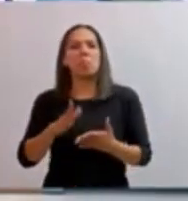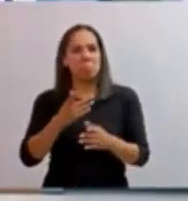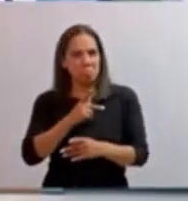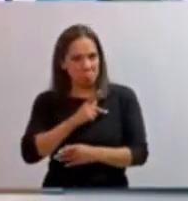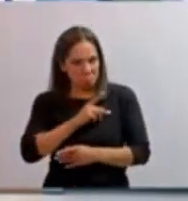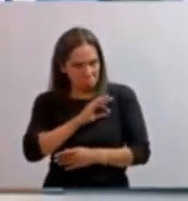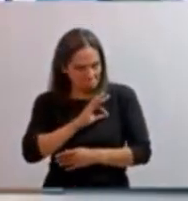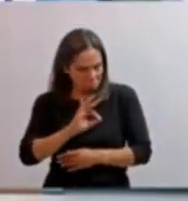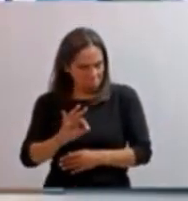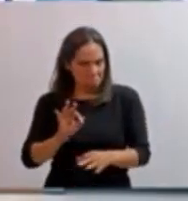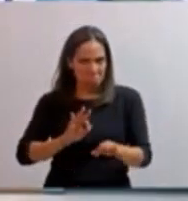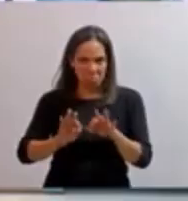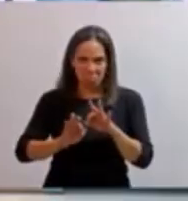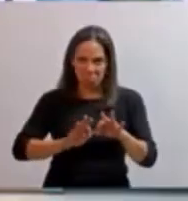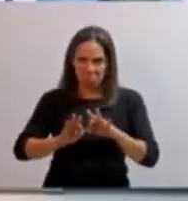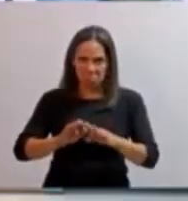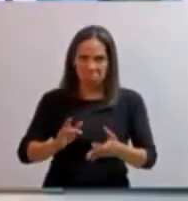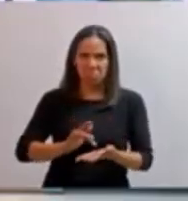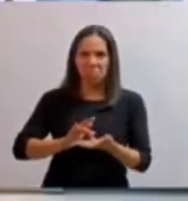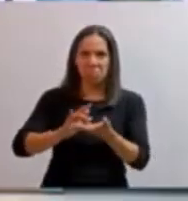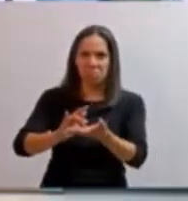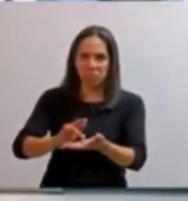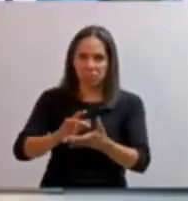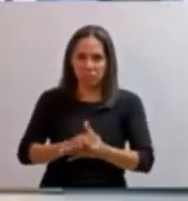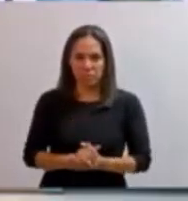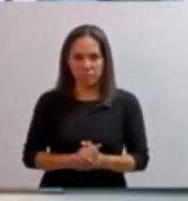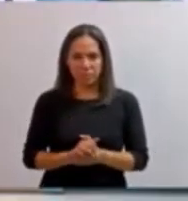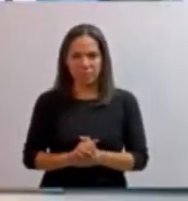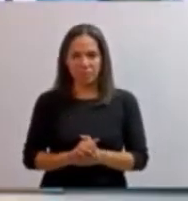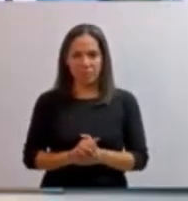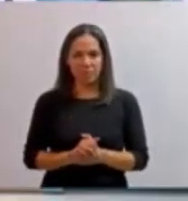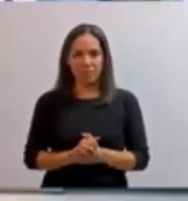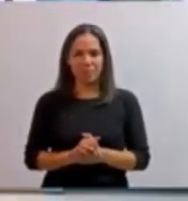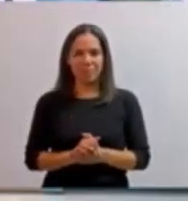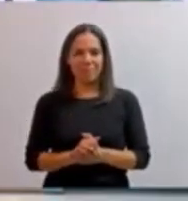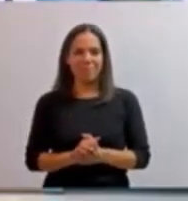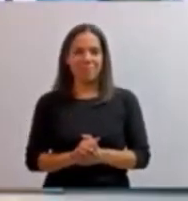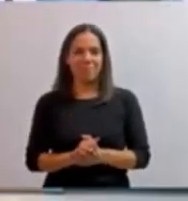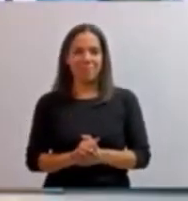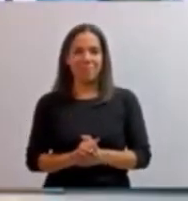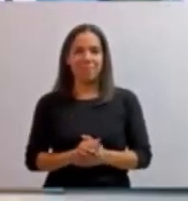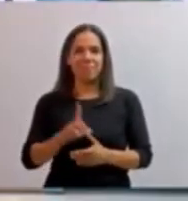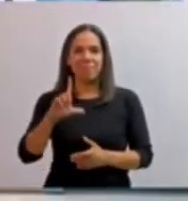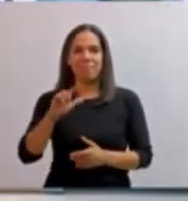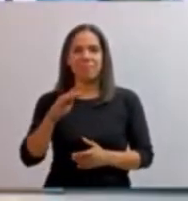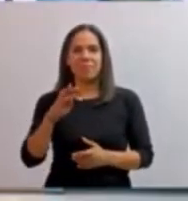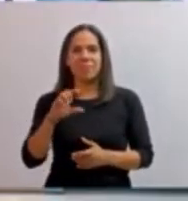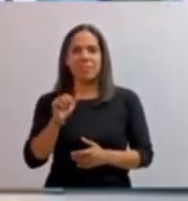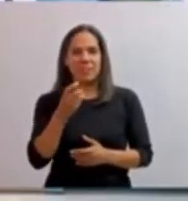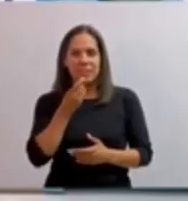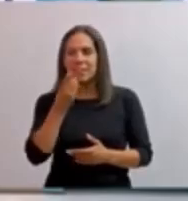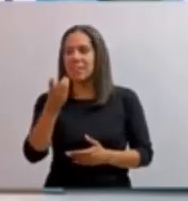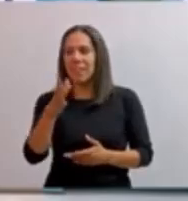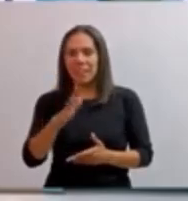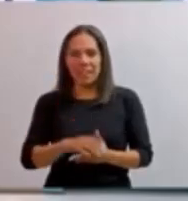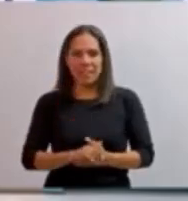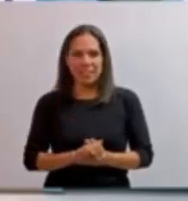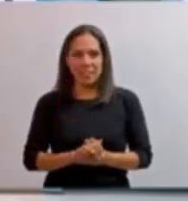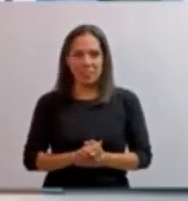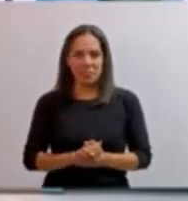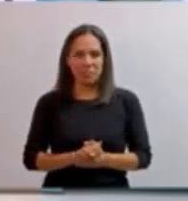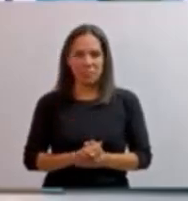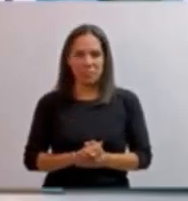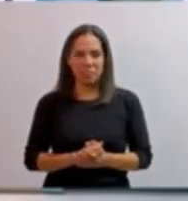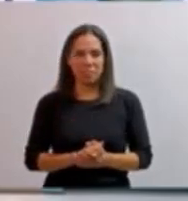puede ayudar a su trabajo ahí en la supervisión y en la observación de clase, claro, ¿no? Para la doctora Leticia Montaño tengo una pregunta que realiza